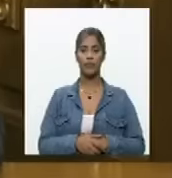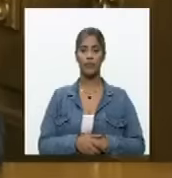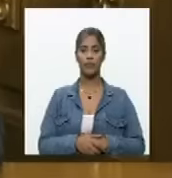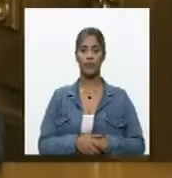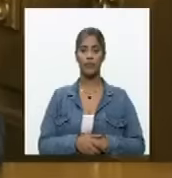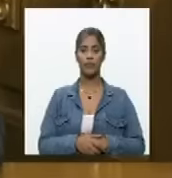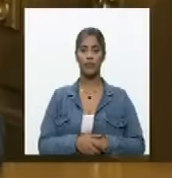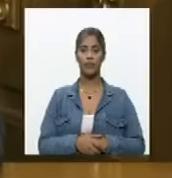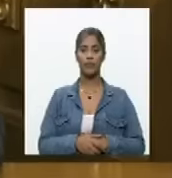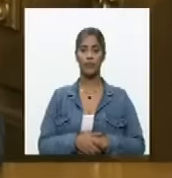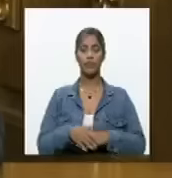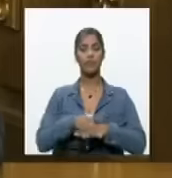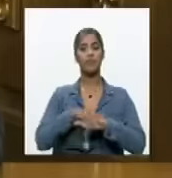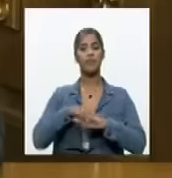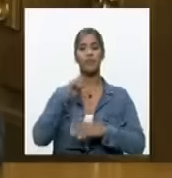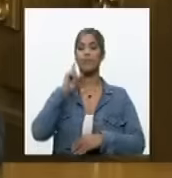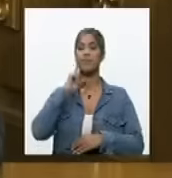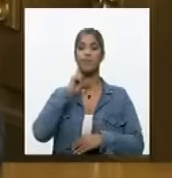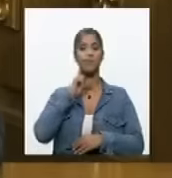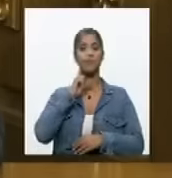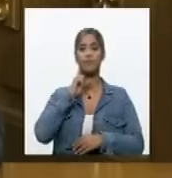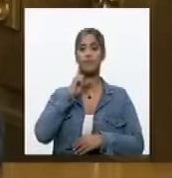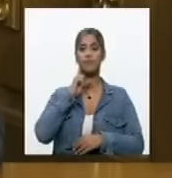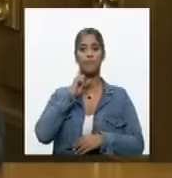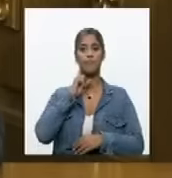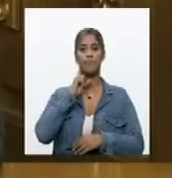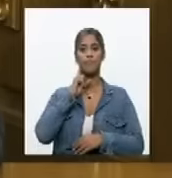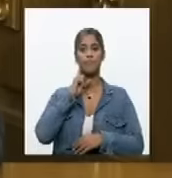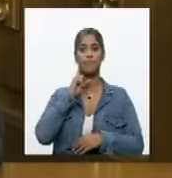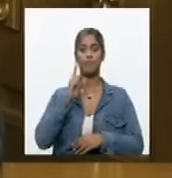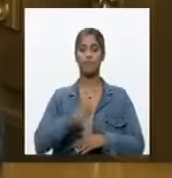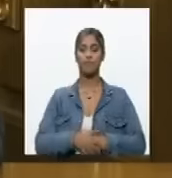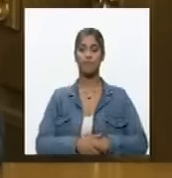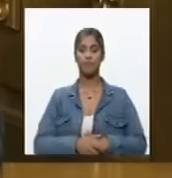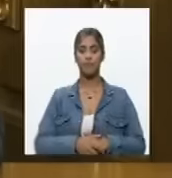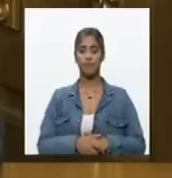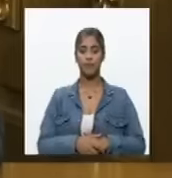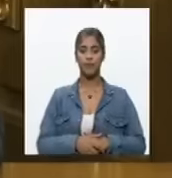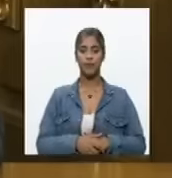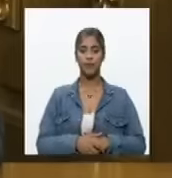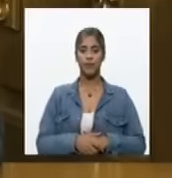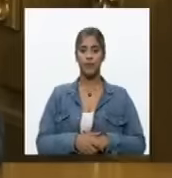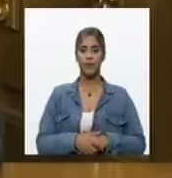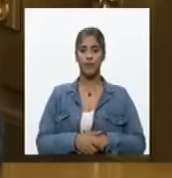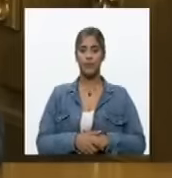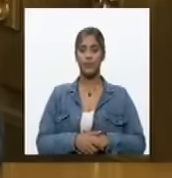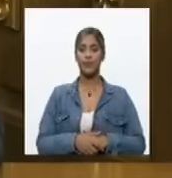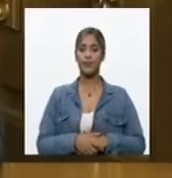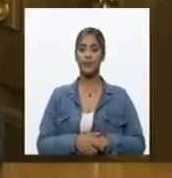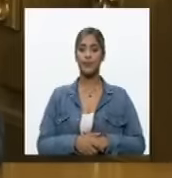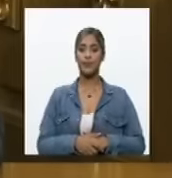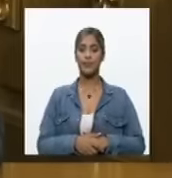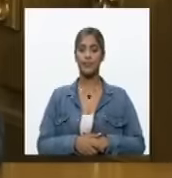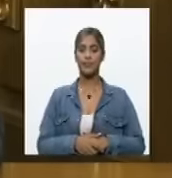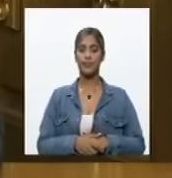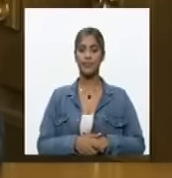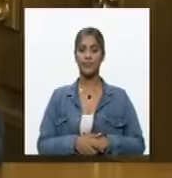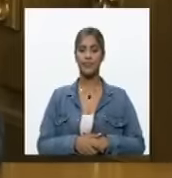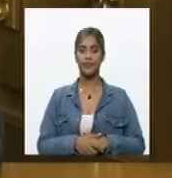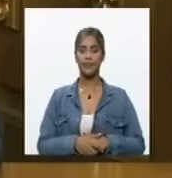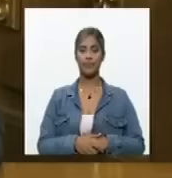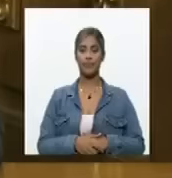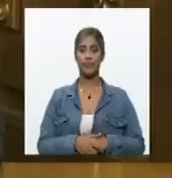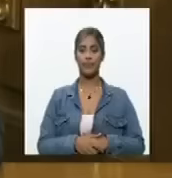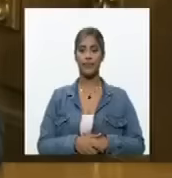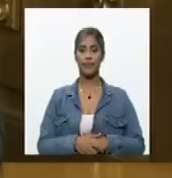mayoría. Segundo, proyecto de acuerdo en conmemoración de los 159 años del fallecimiento de Andrés de Jesús María y José Bello